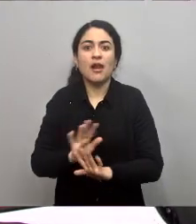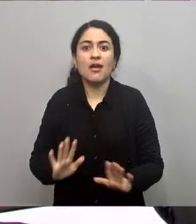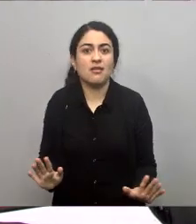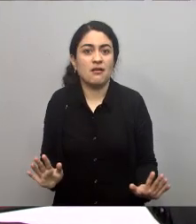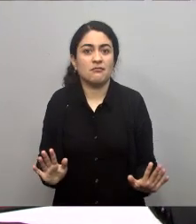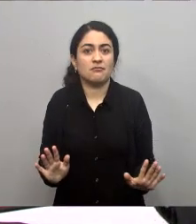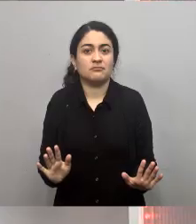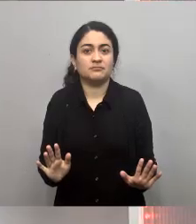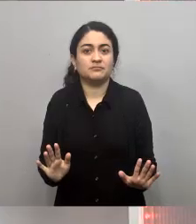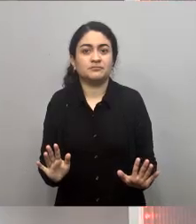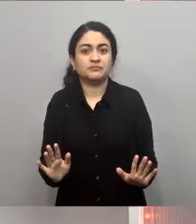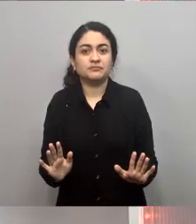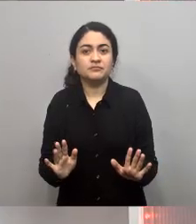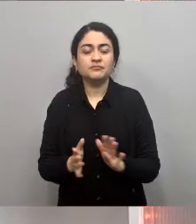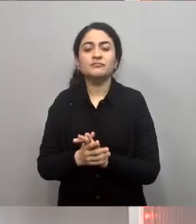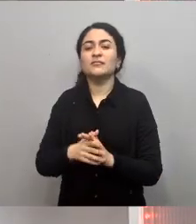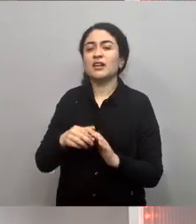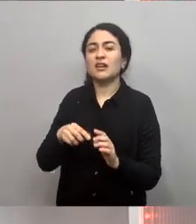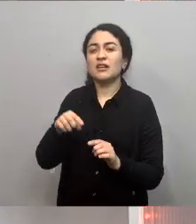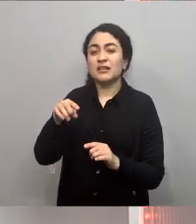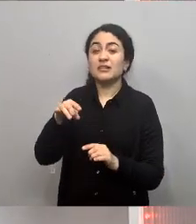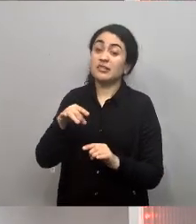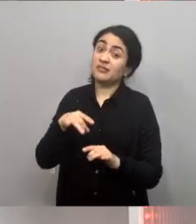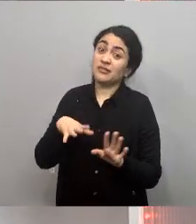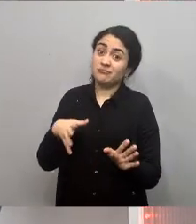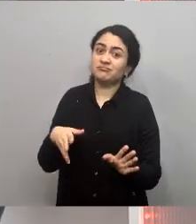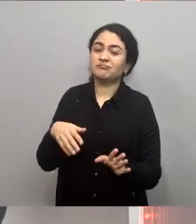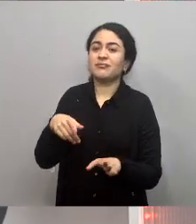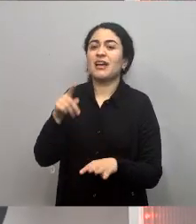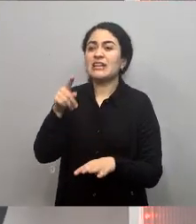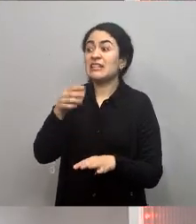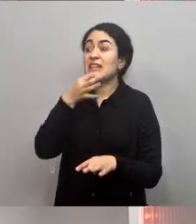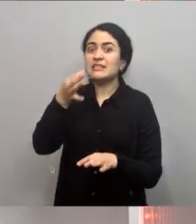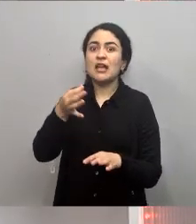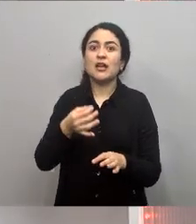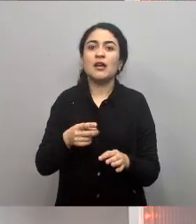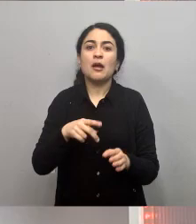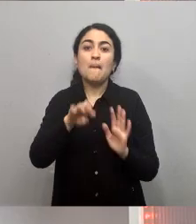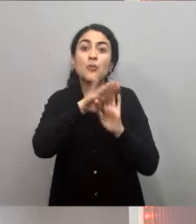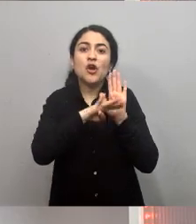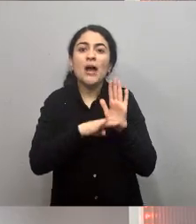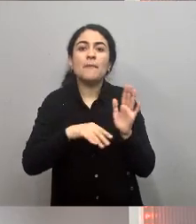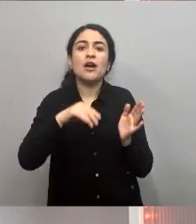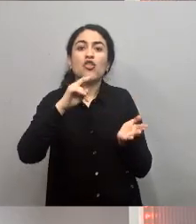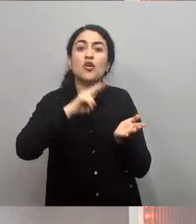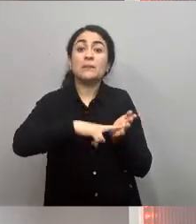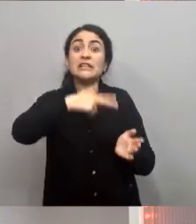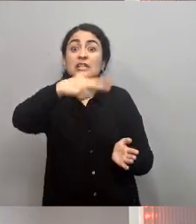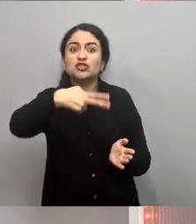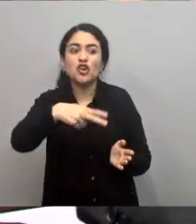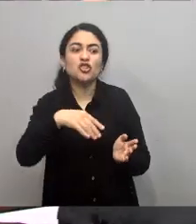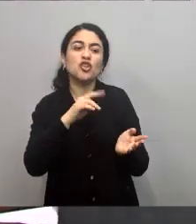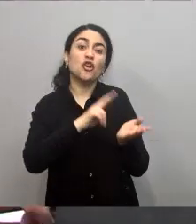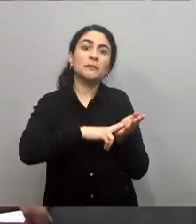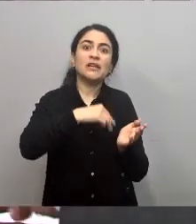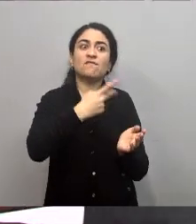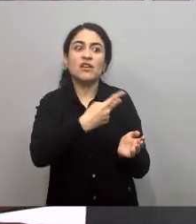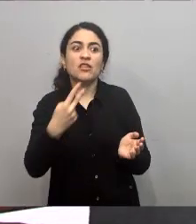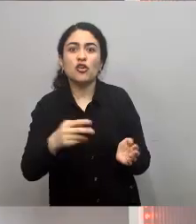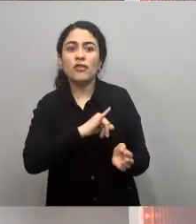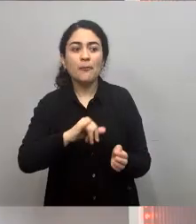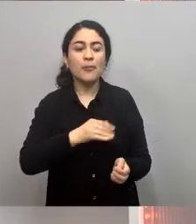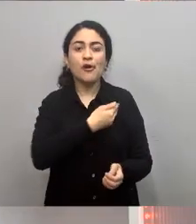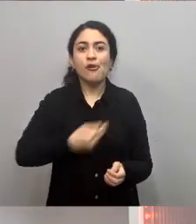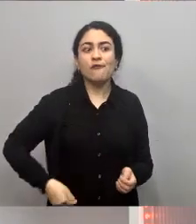de Quintero Puchuncaví sabe mucho de eso. Se habla de programas, no sé, pues 2018-2022, por ejemplo. Así es. Y si cambia el gobierno de turno,